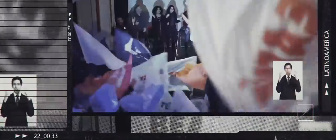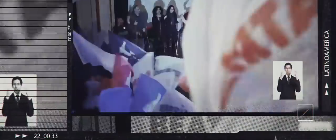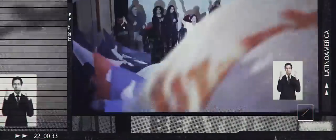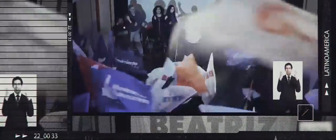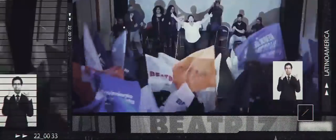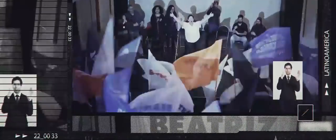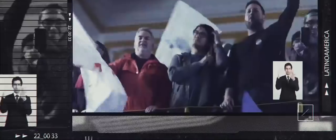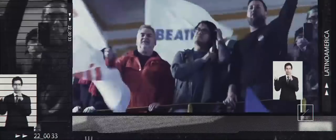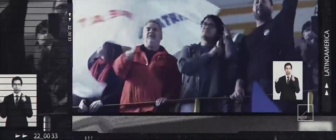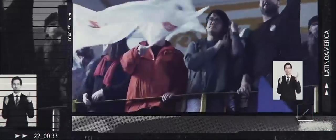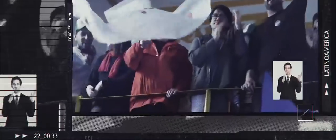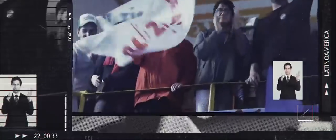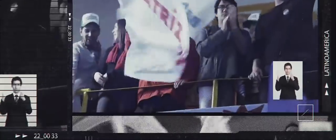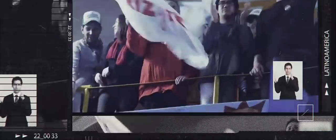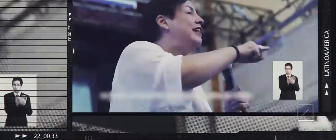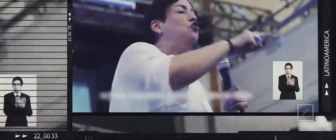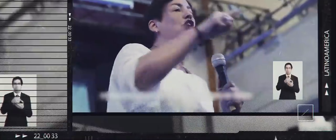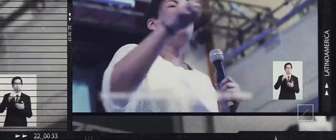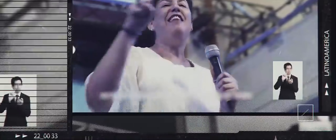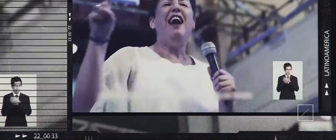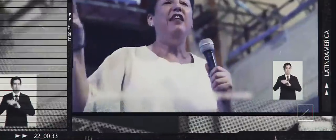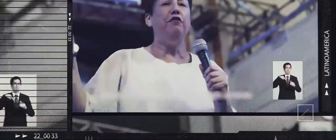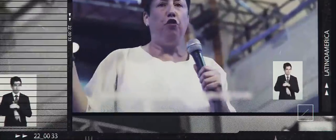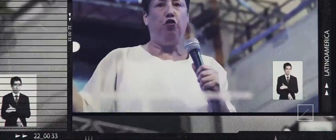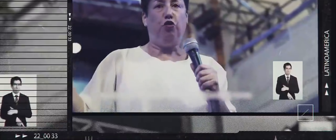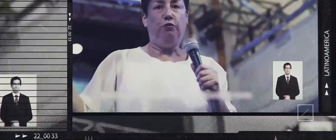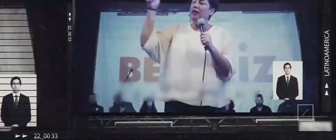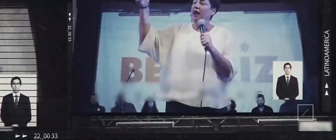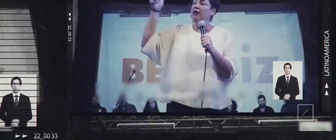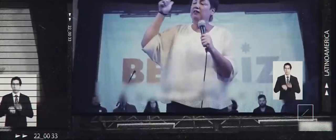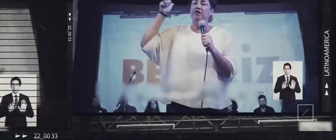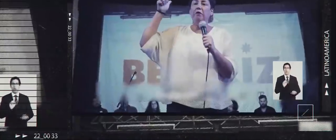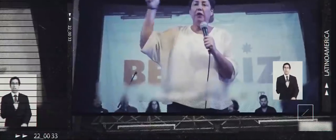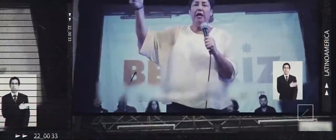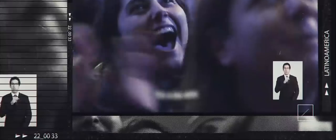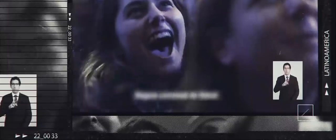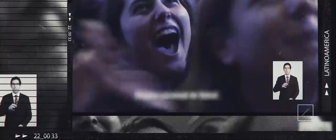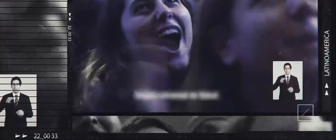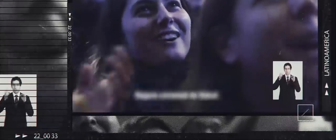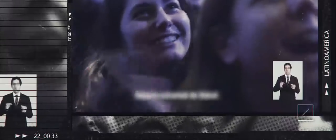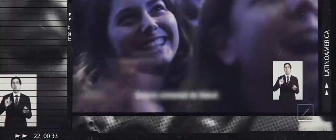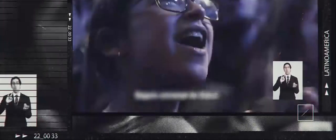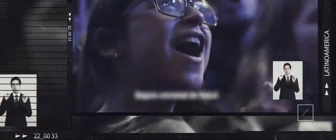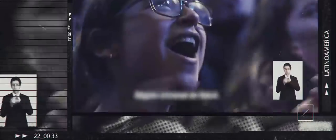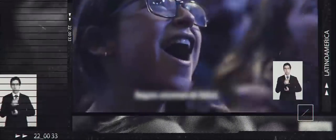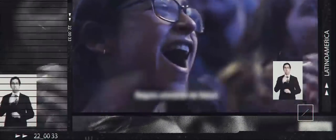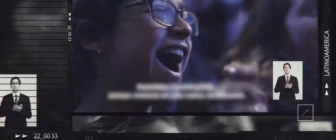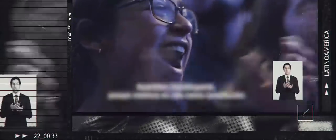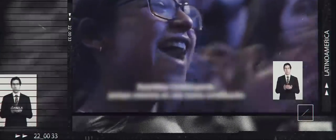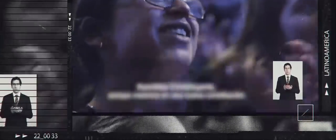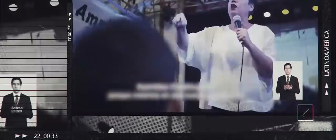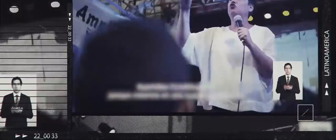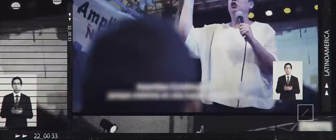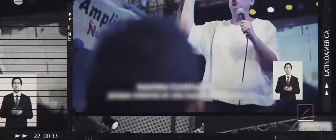Porque lo que estamos haciendo es hacer propuestas que son radicales de fondo. Fin a las AFP, Seguro Universal de